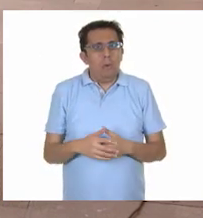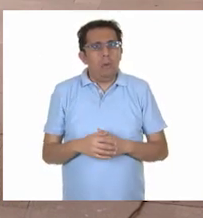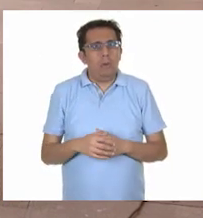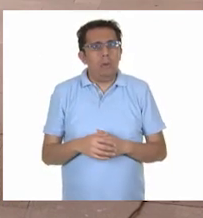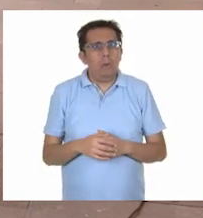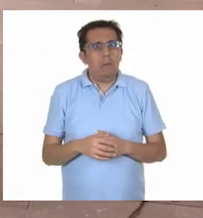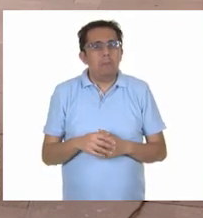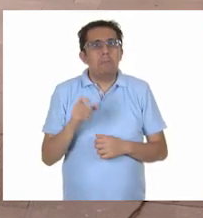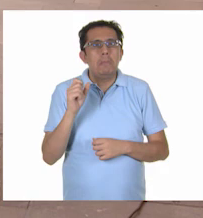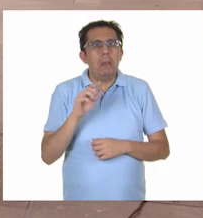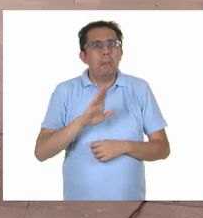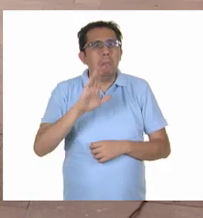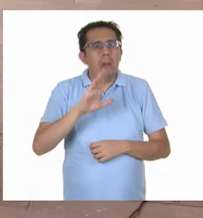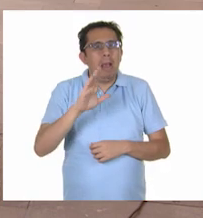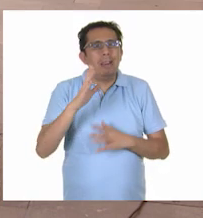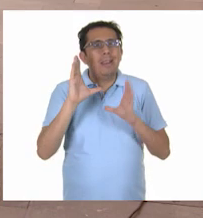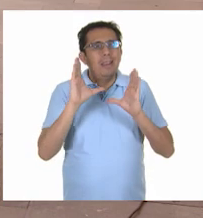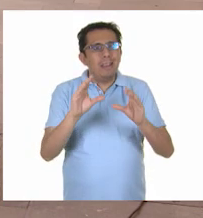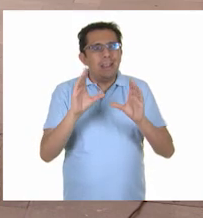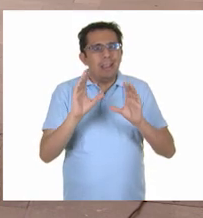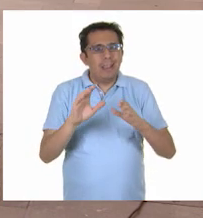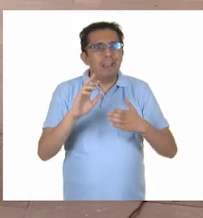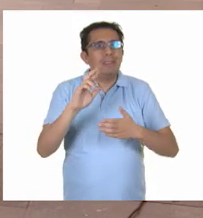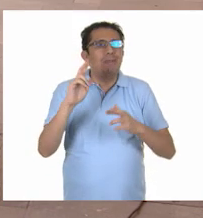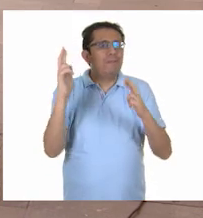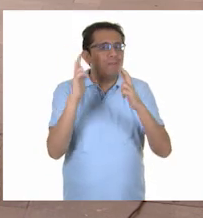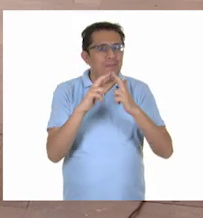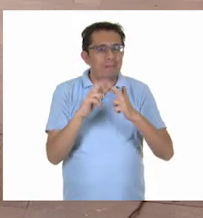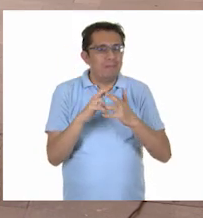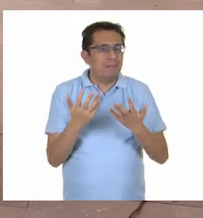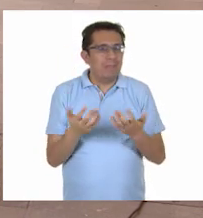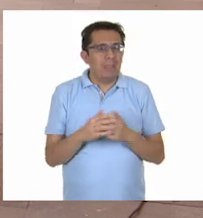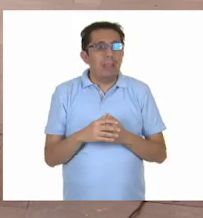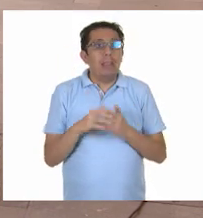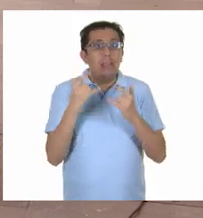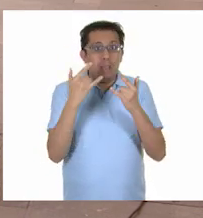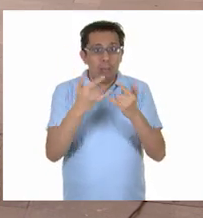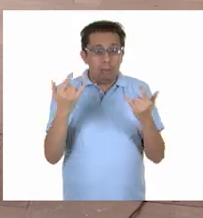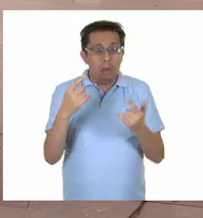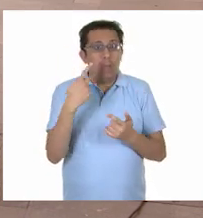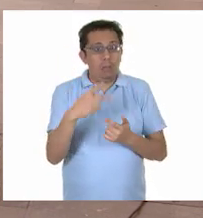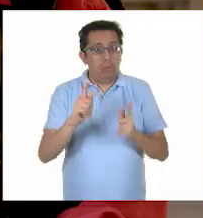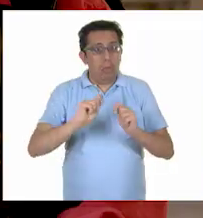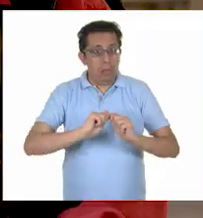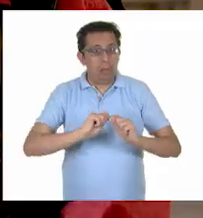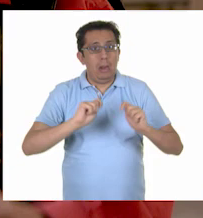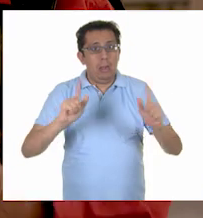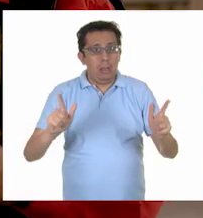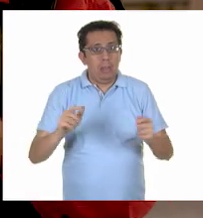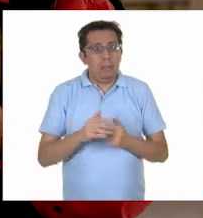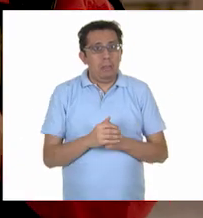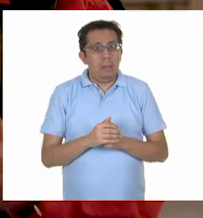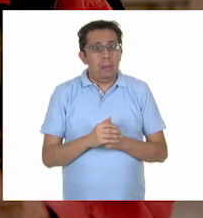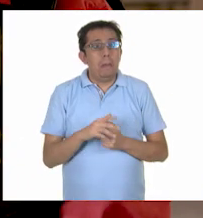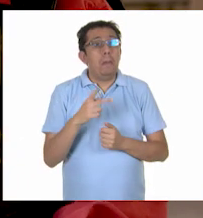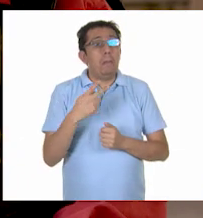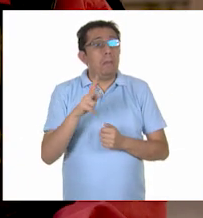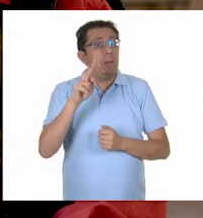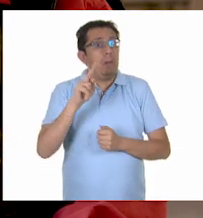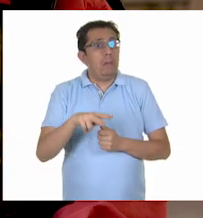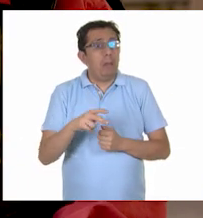de catecismo, por así decirlo, de la historia de Tlaxcala. Pero la